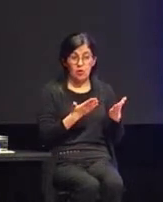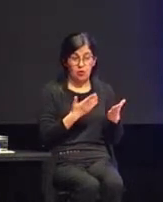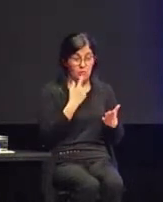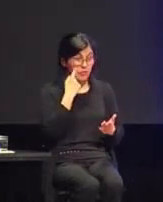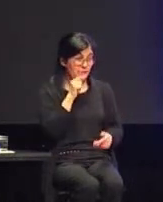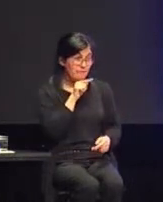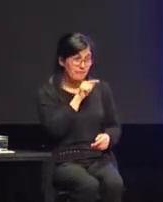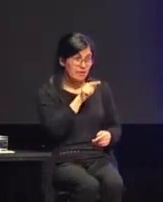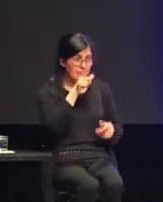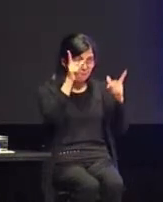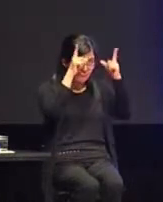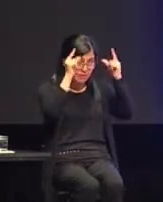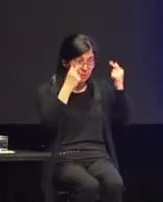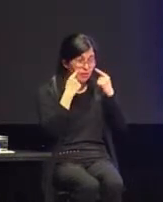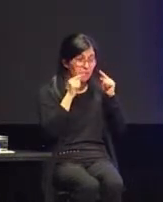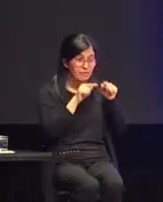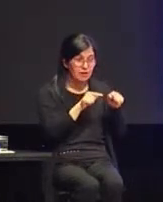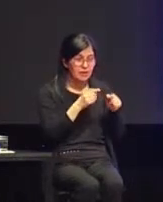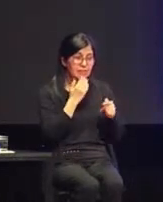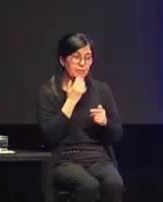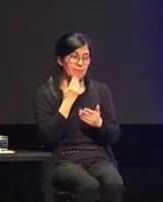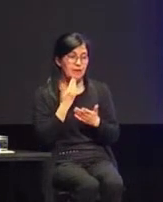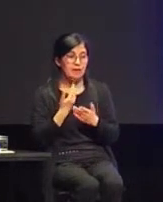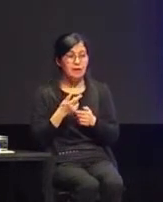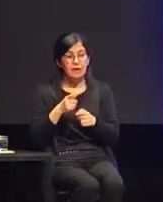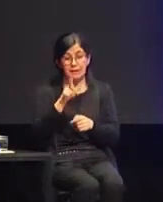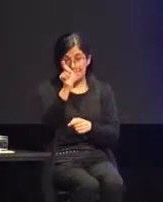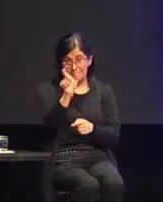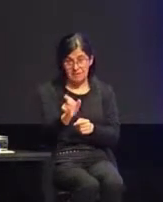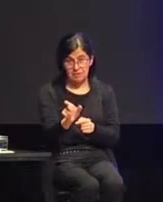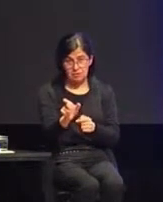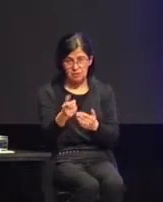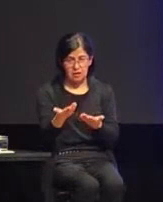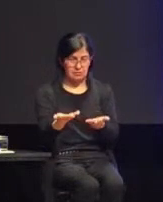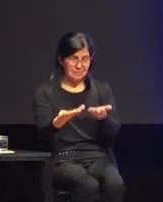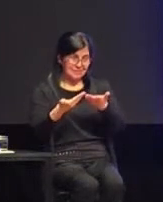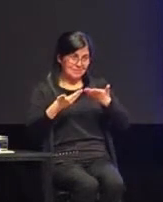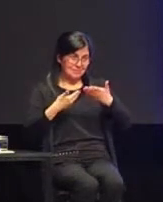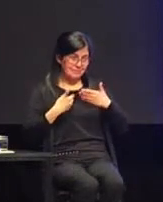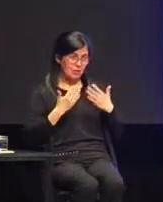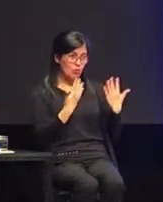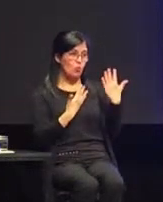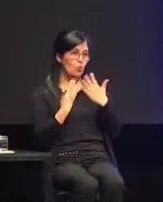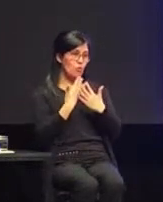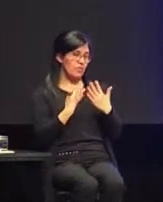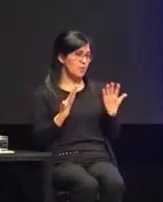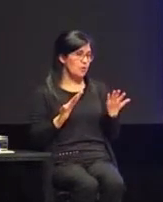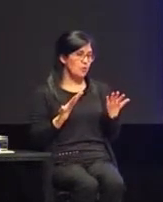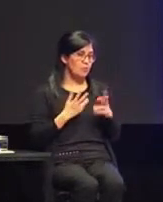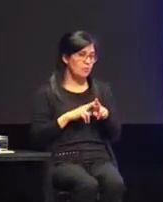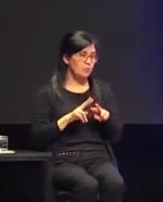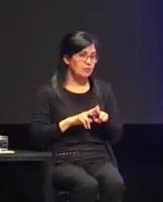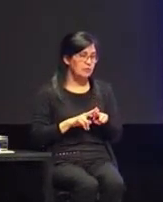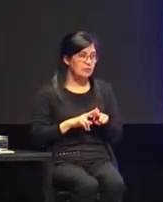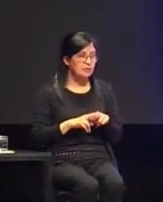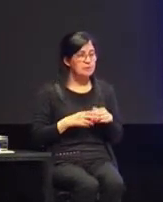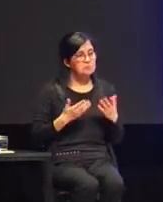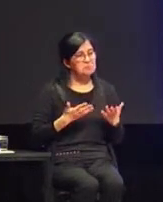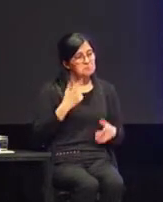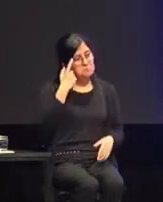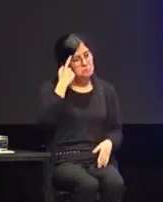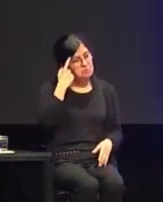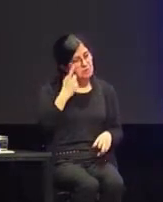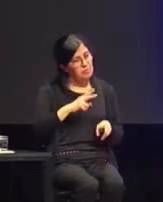que brinda el cuidado y desde el punto de vista del paciente que recibe el cuidado. Y